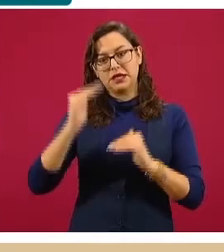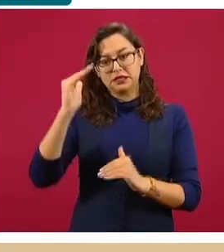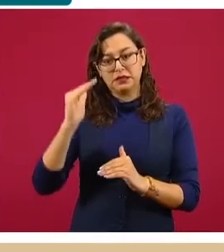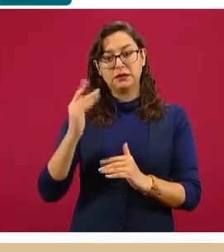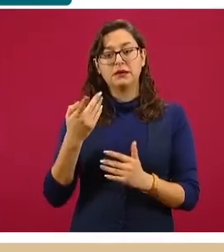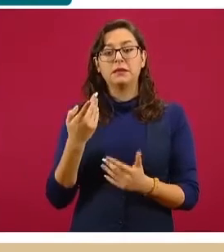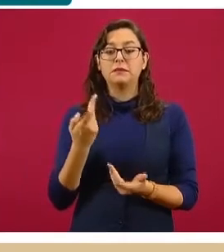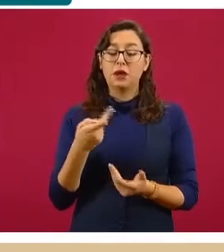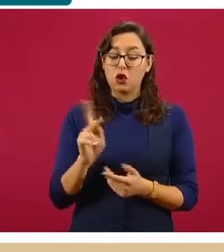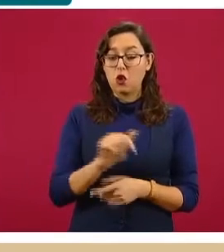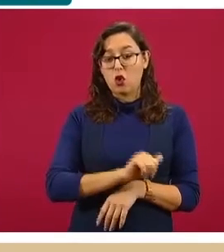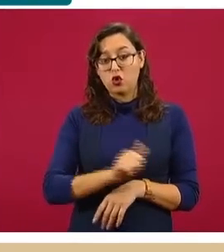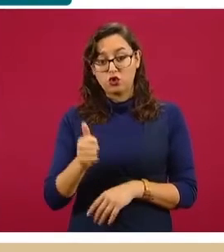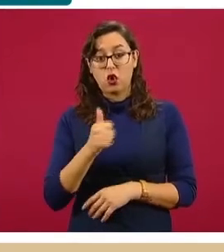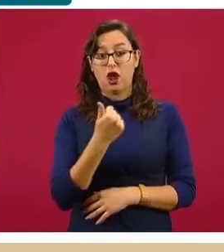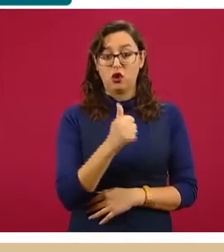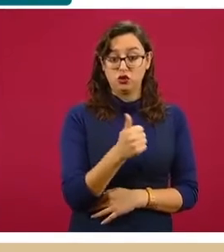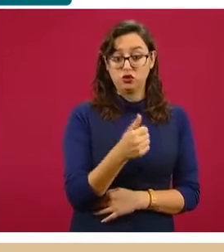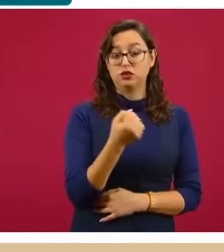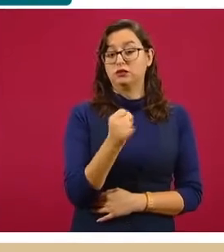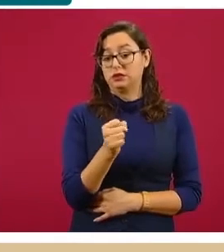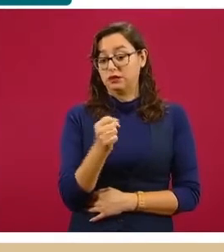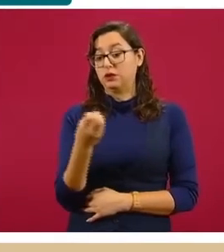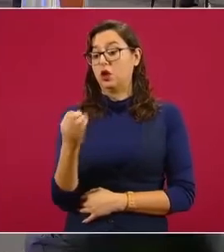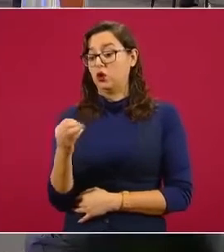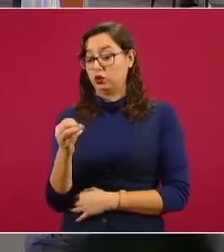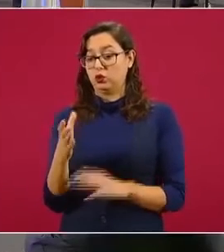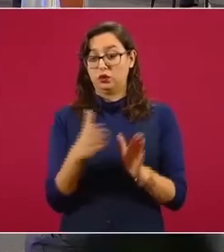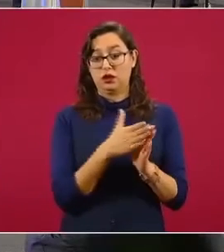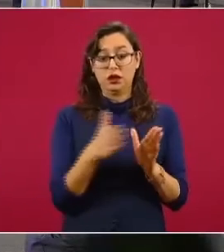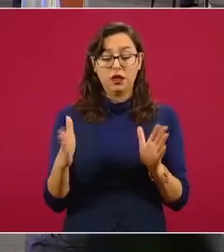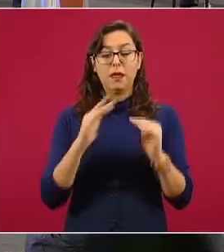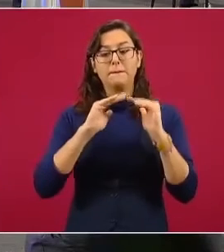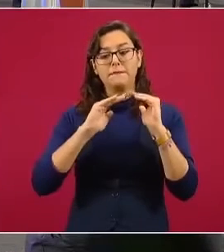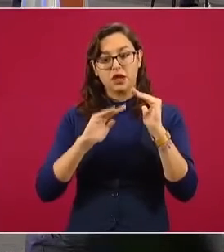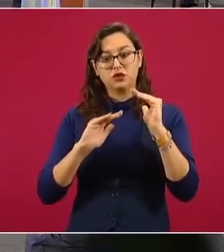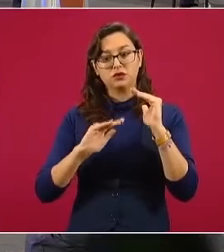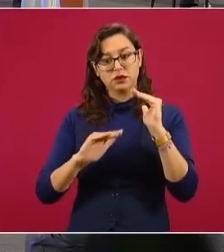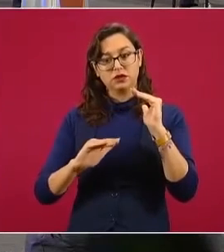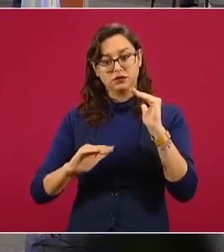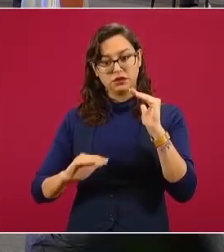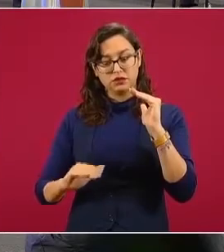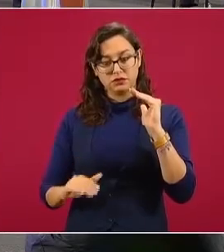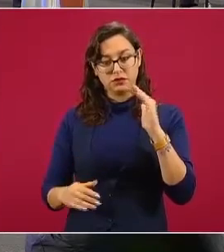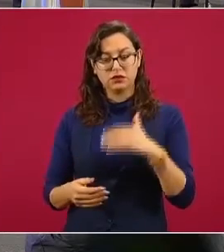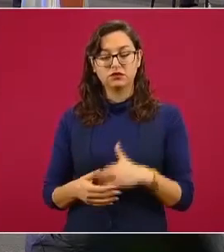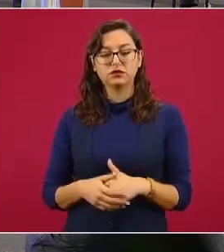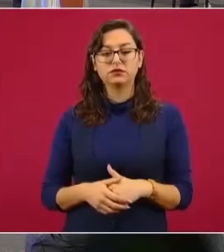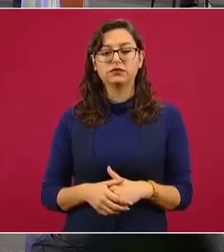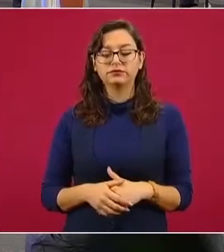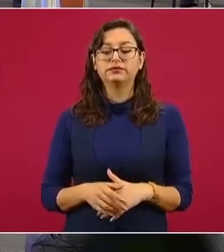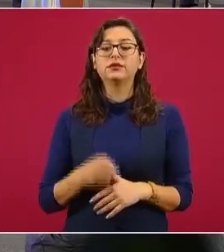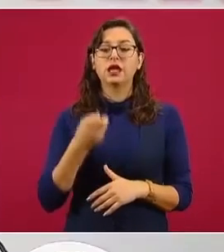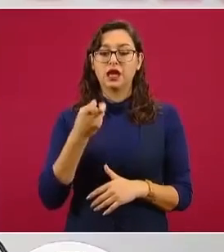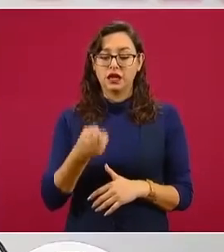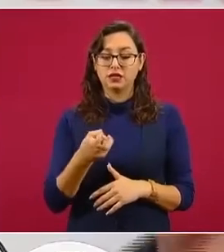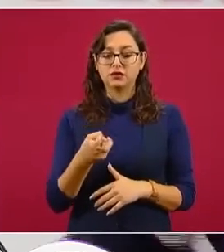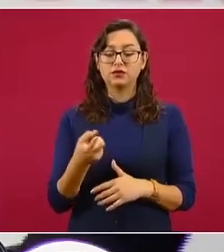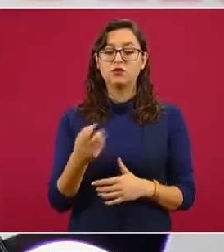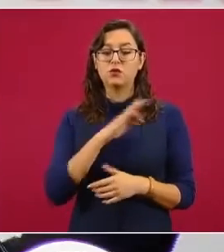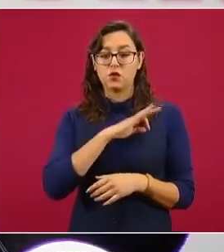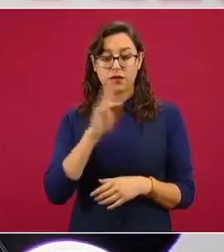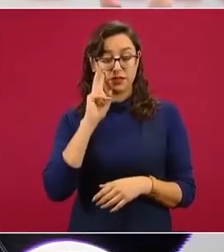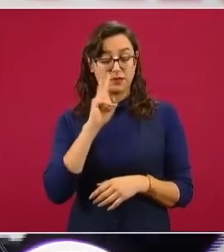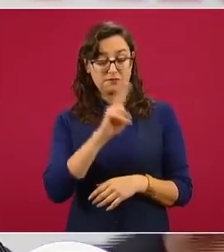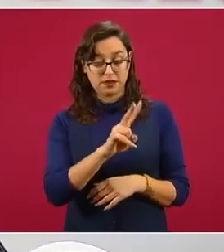durante agosto, septiembre y hasta la primera semana de octubre, empezó a disminuir la intensidad epidémica. A partir de entonces, como se ve en la